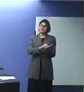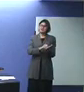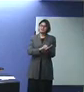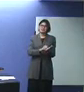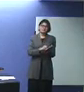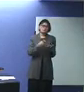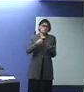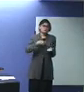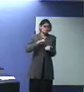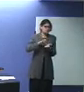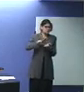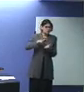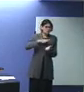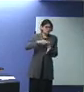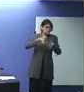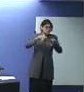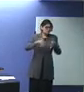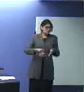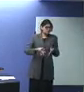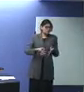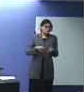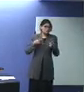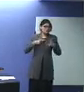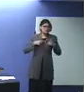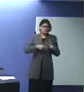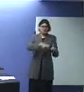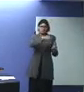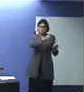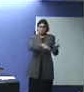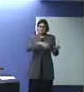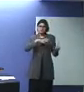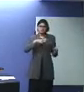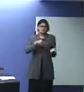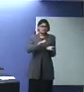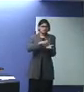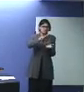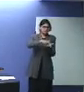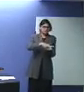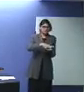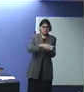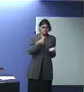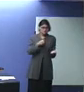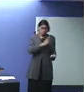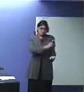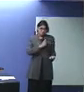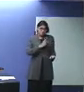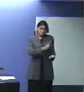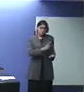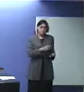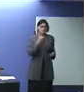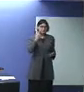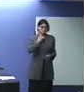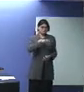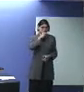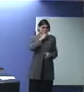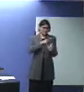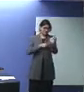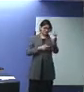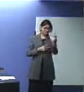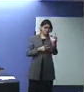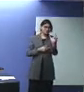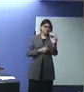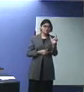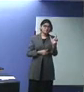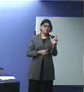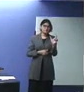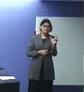las características básicas atribuibles a una persona que se le pueda adjudicar este adjetivo, ¿no? O sea, esta palabra. Entonces,